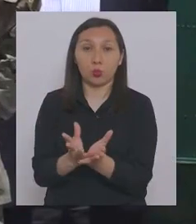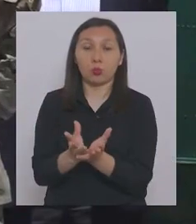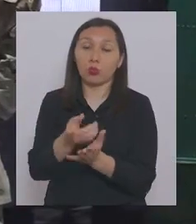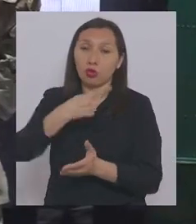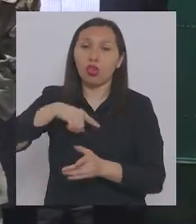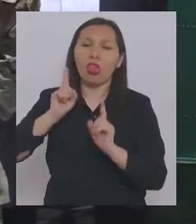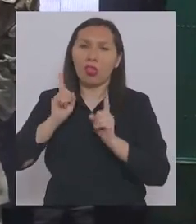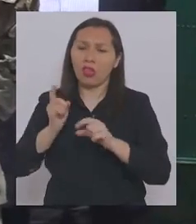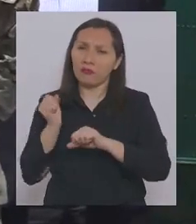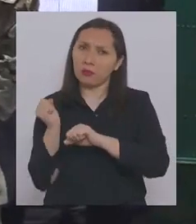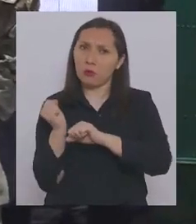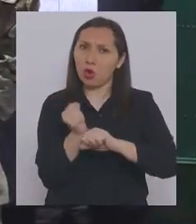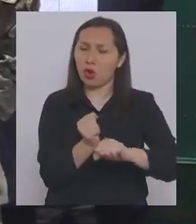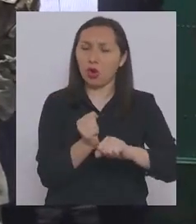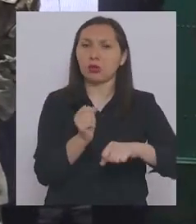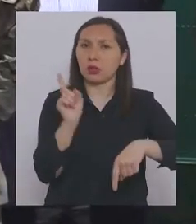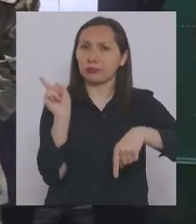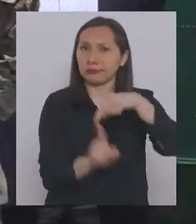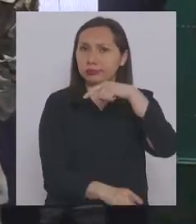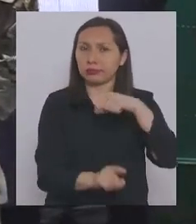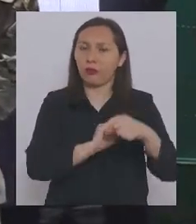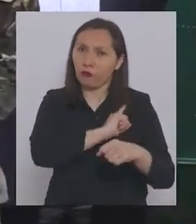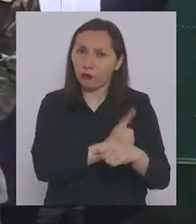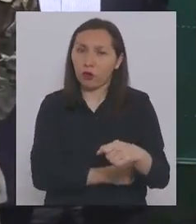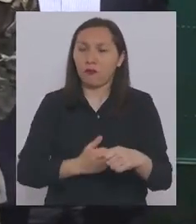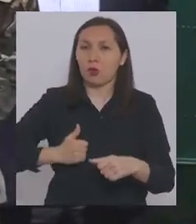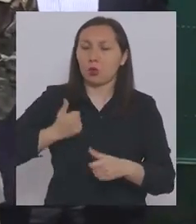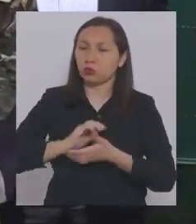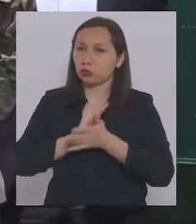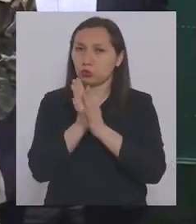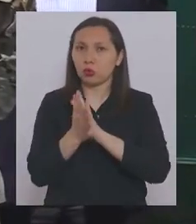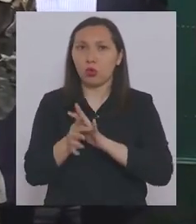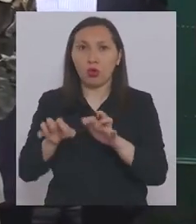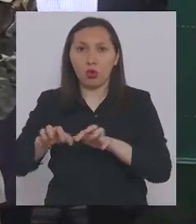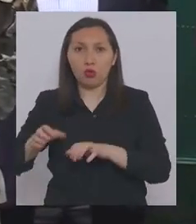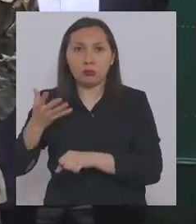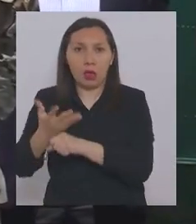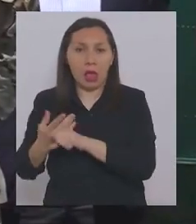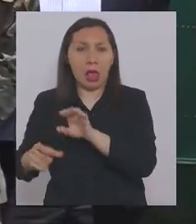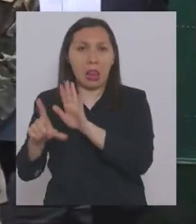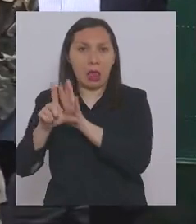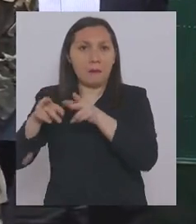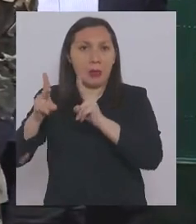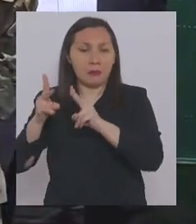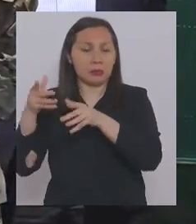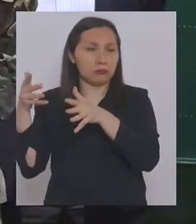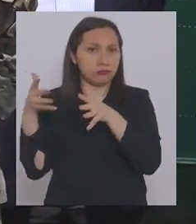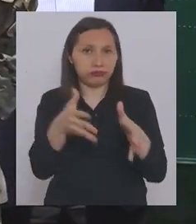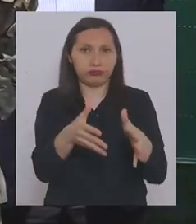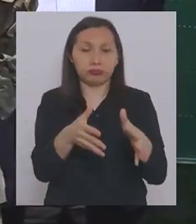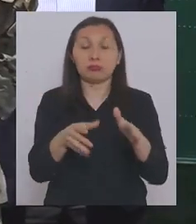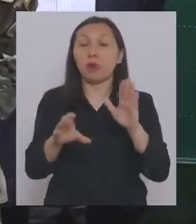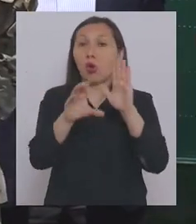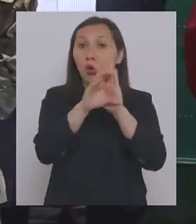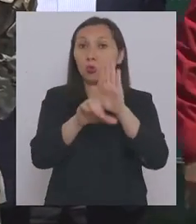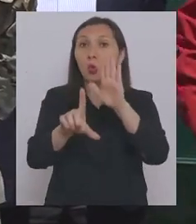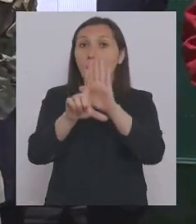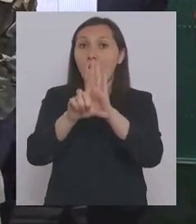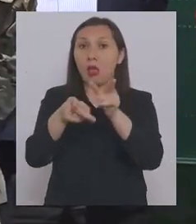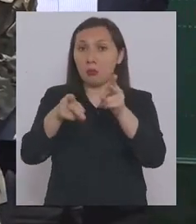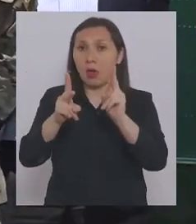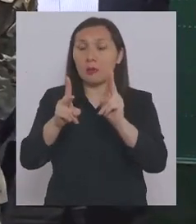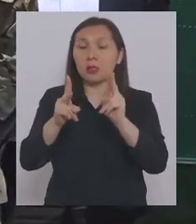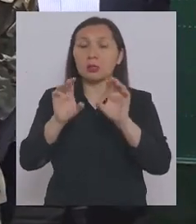que combatirla con toda la fuerza de la voluntad y con todos los instrumentos de la ley. La Constitución y la ley permiten los estados de